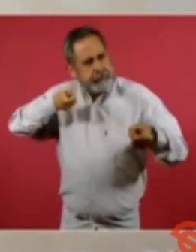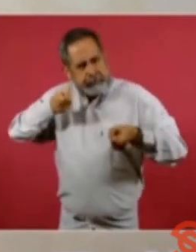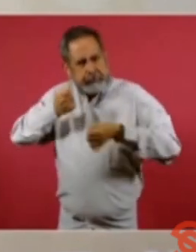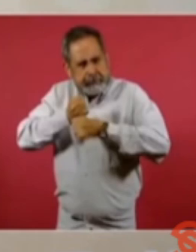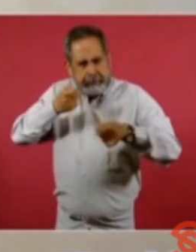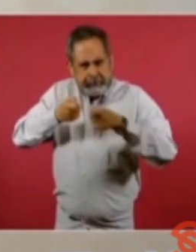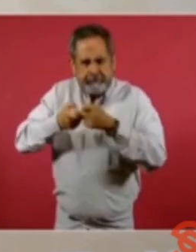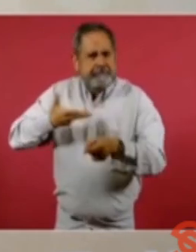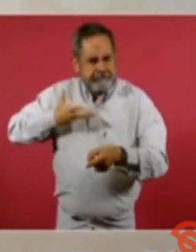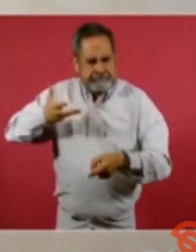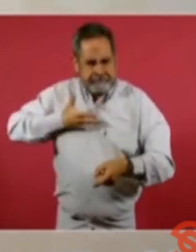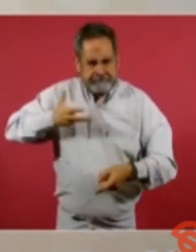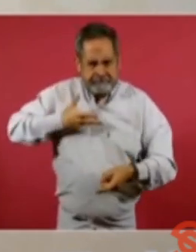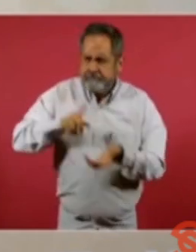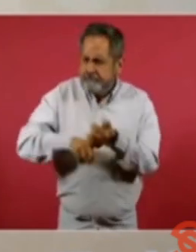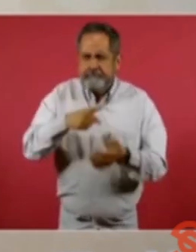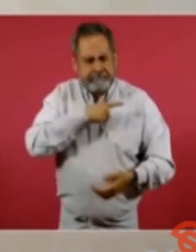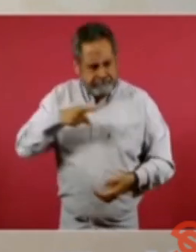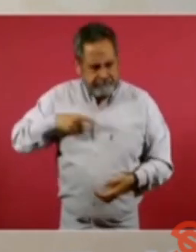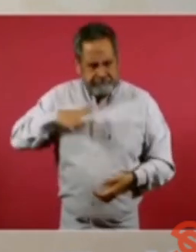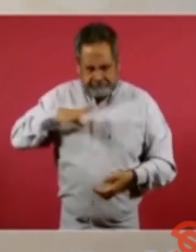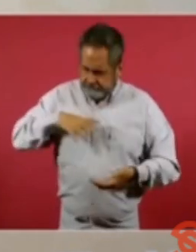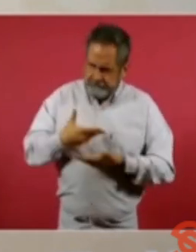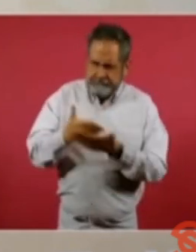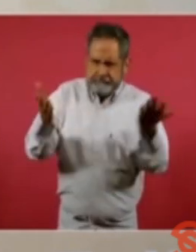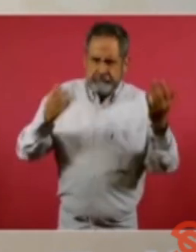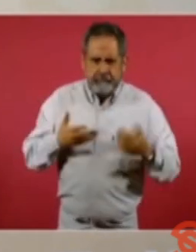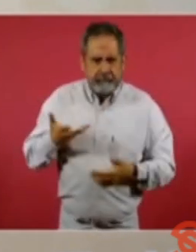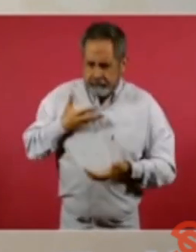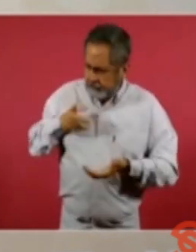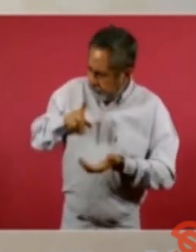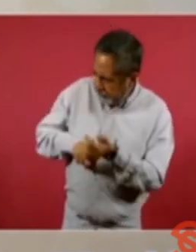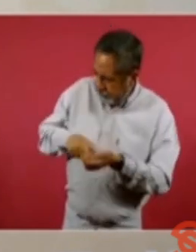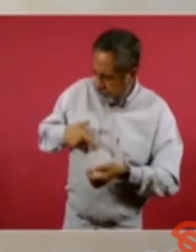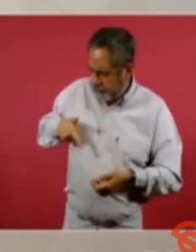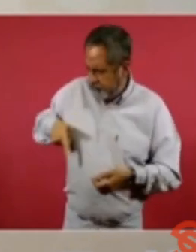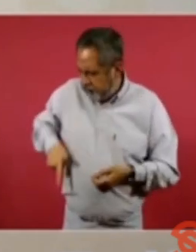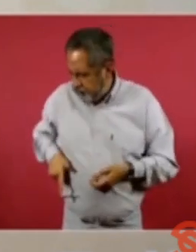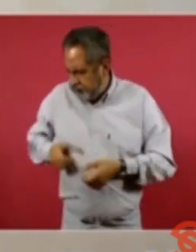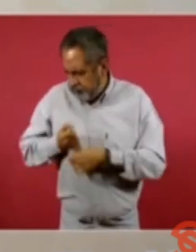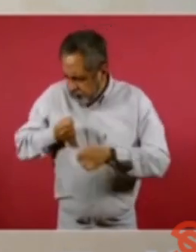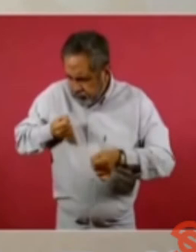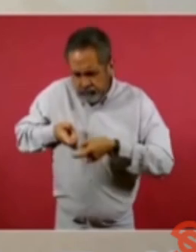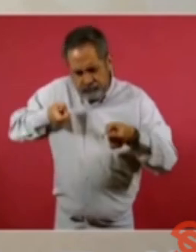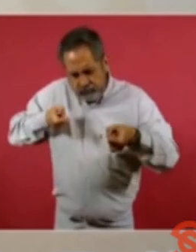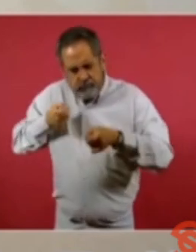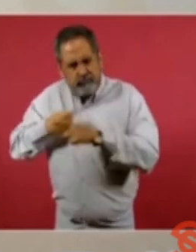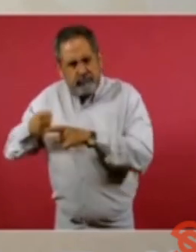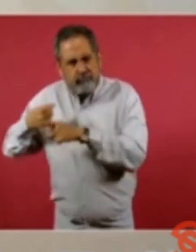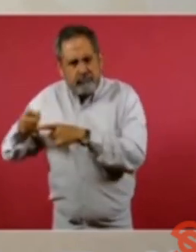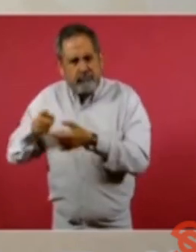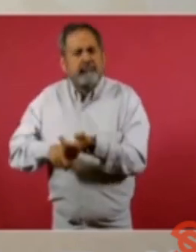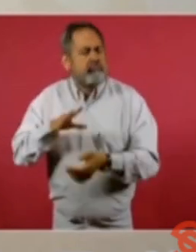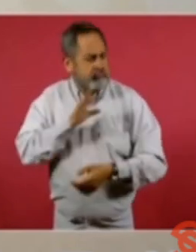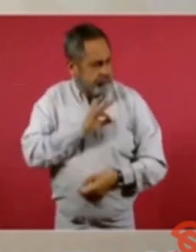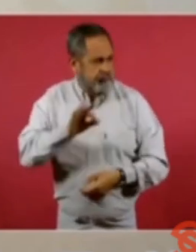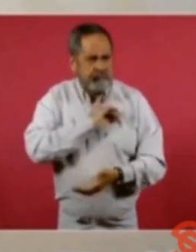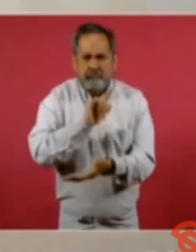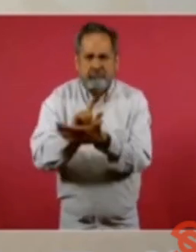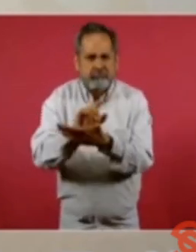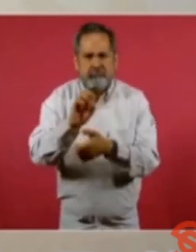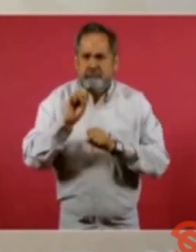todos deben de tener o contar con la posibilidad de tener un arma.